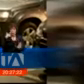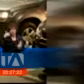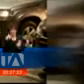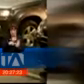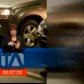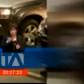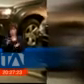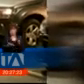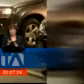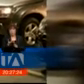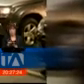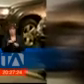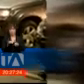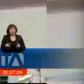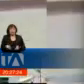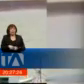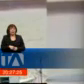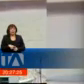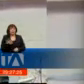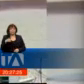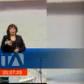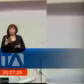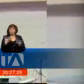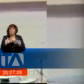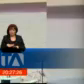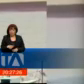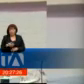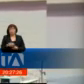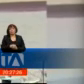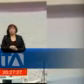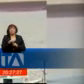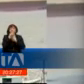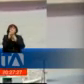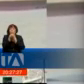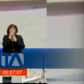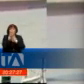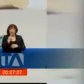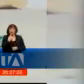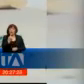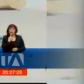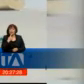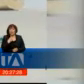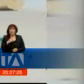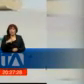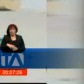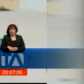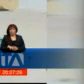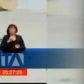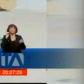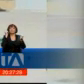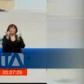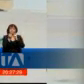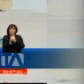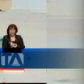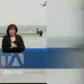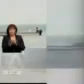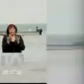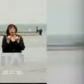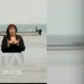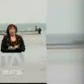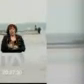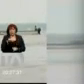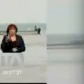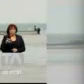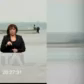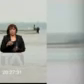y modificó su propio decreto. Luego se anunció una nueva revisión al diésel industrial, pero días después se corrigió la información.